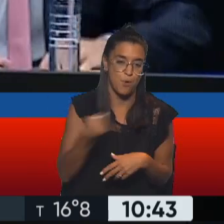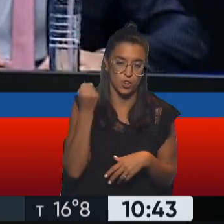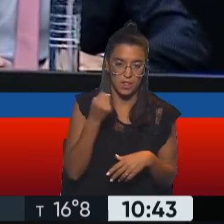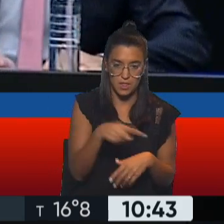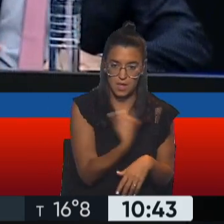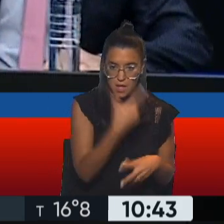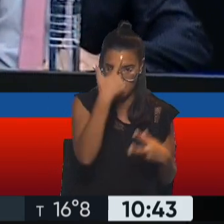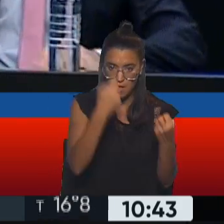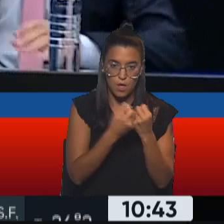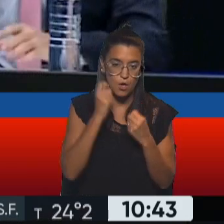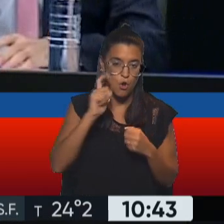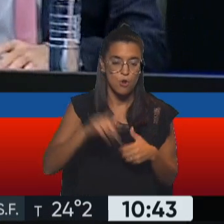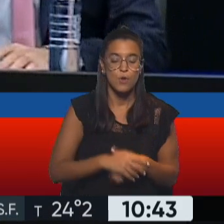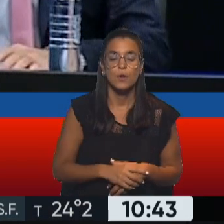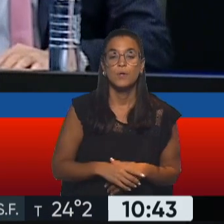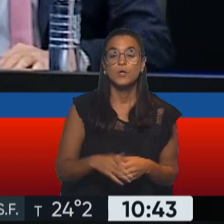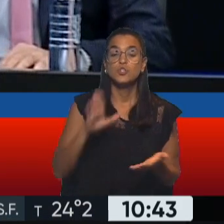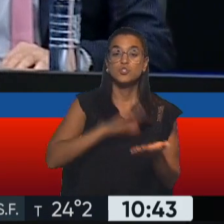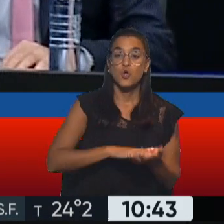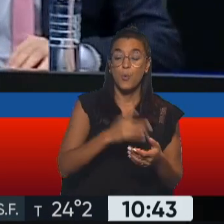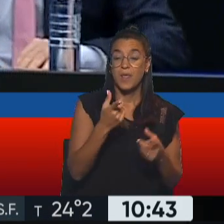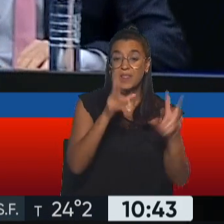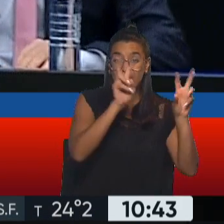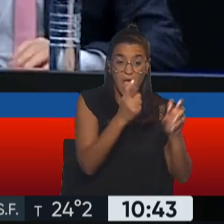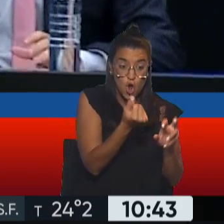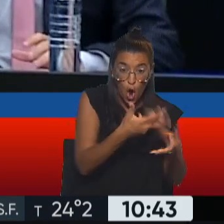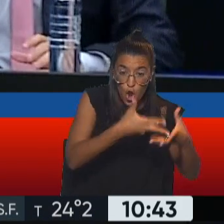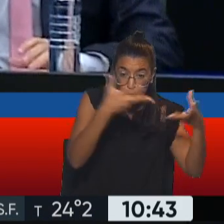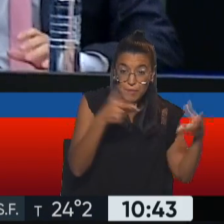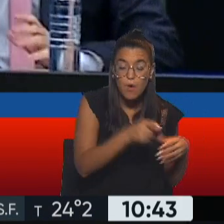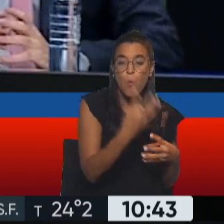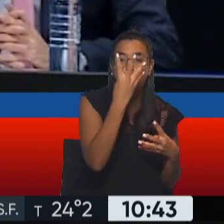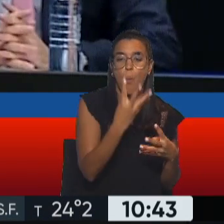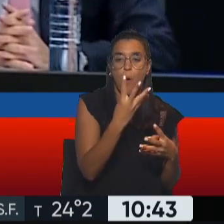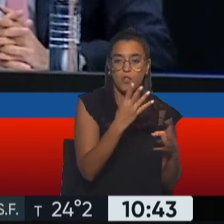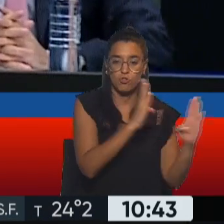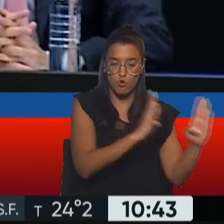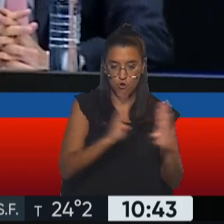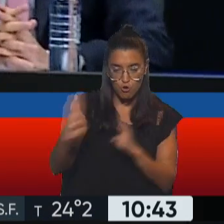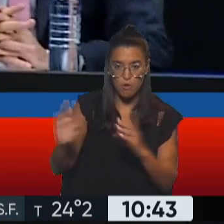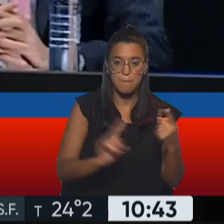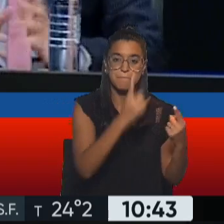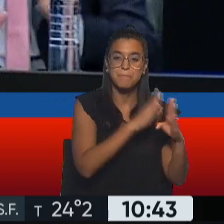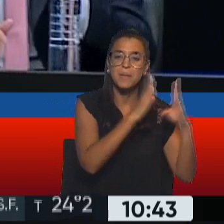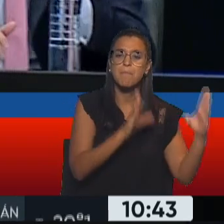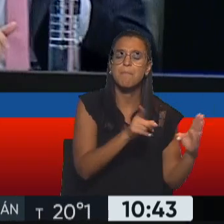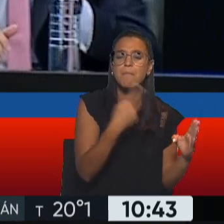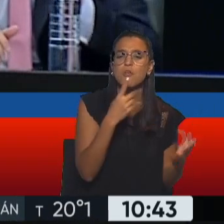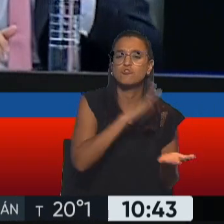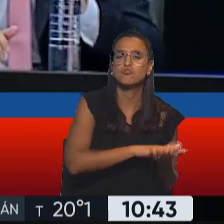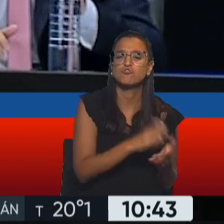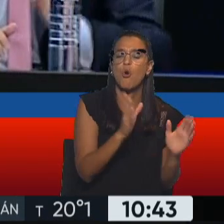alcanzado. Desde el punto de vista macroeconómico hay 4 bloques. El primer bloque es el bloque fiscal, que había